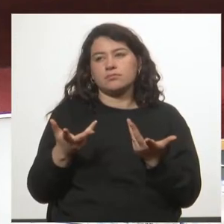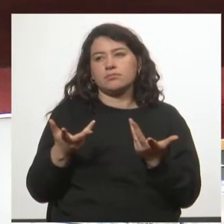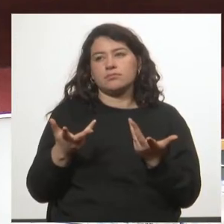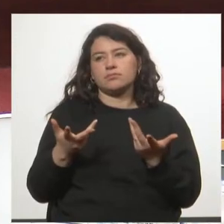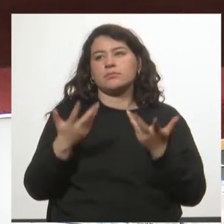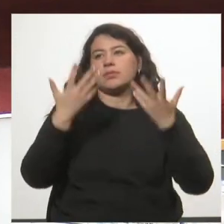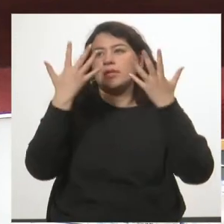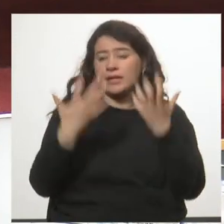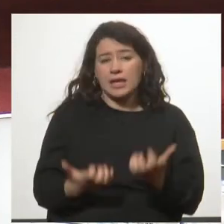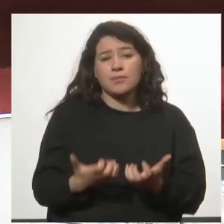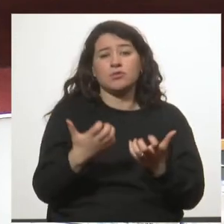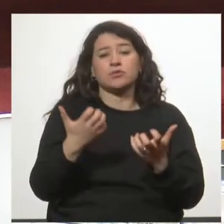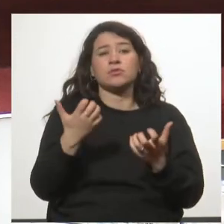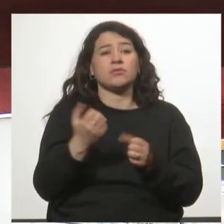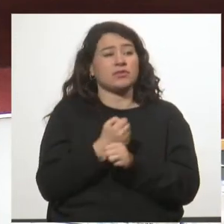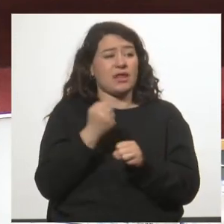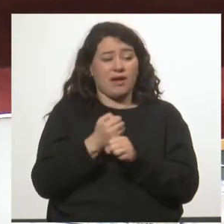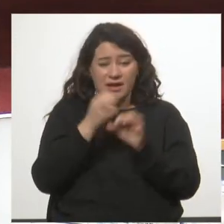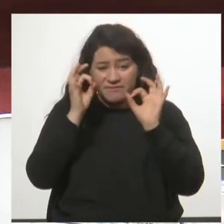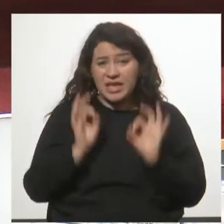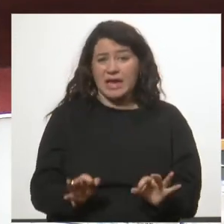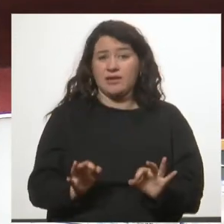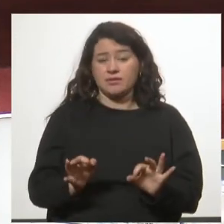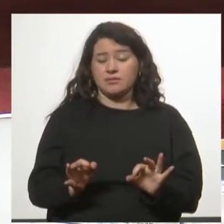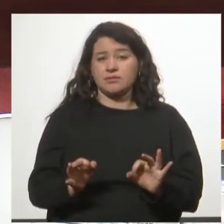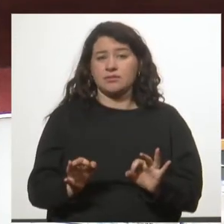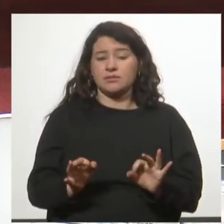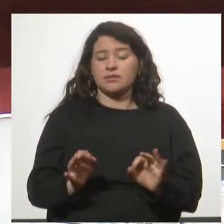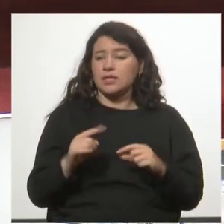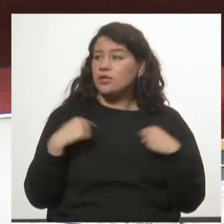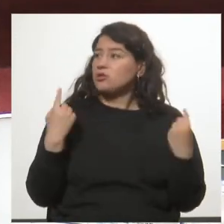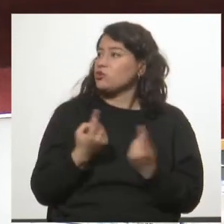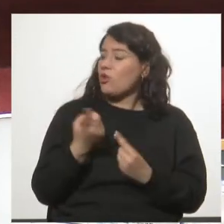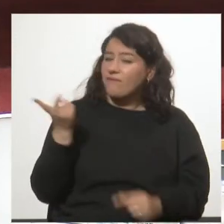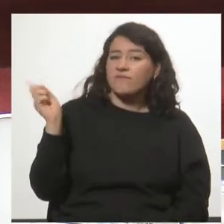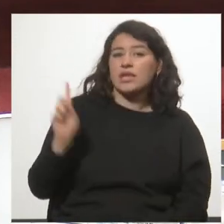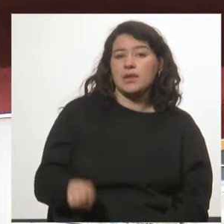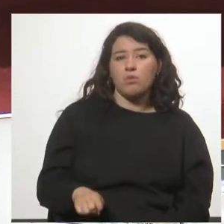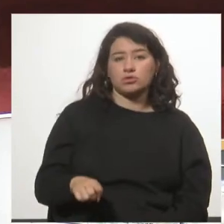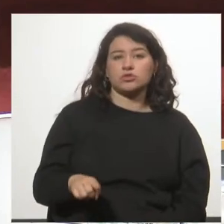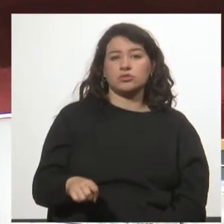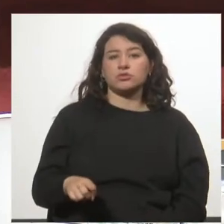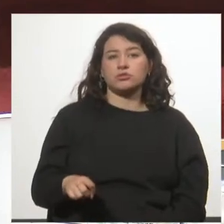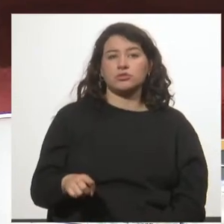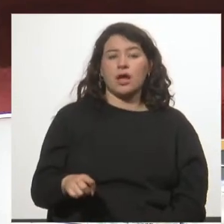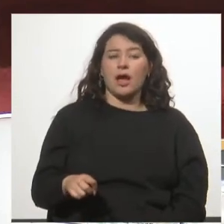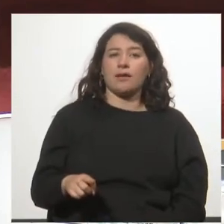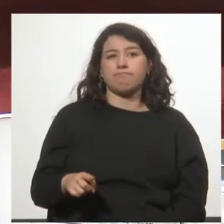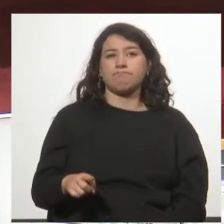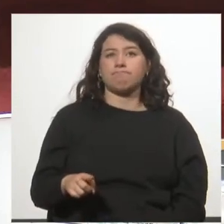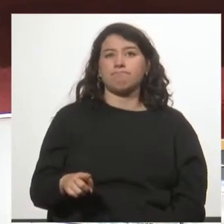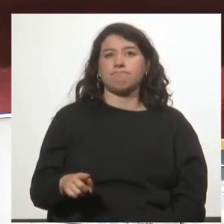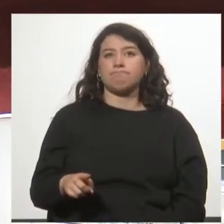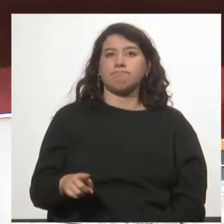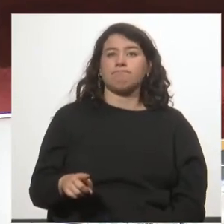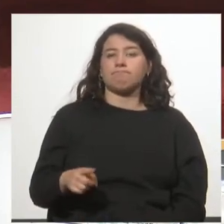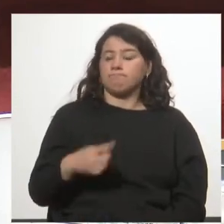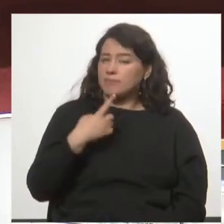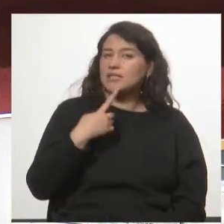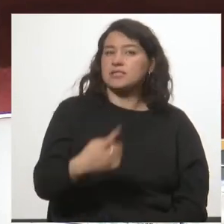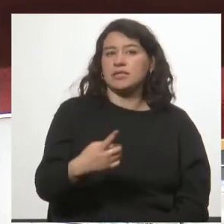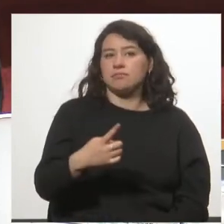queremos hacer las cosas bien y venimos acá a dar la cara como dijo el señor